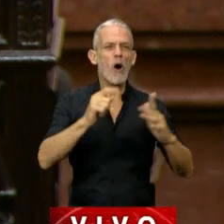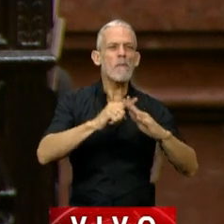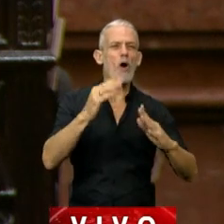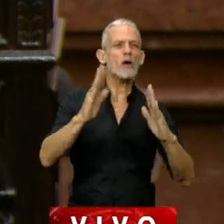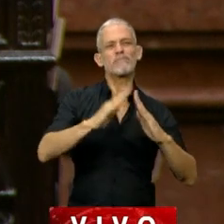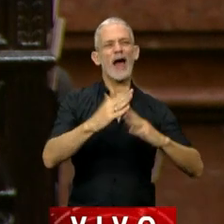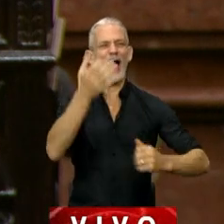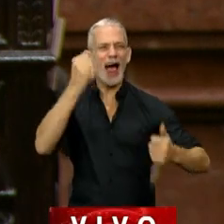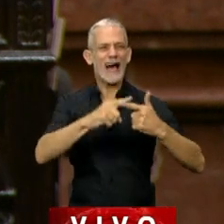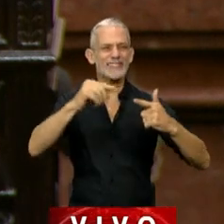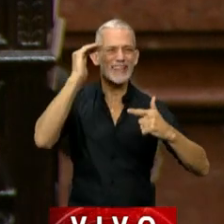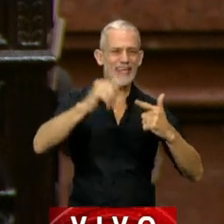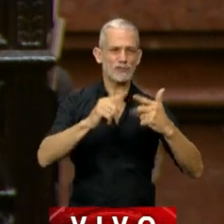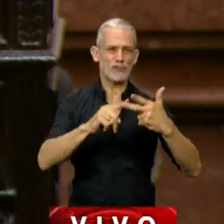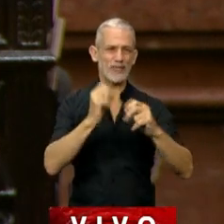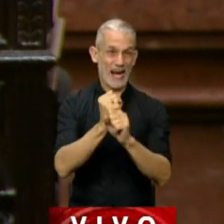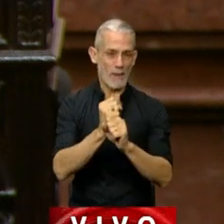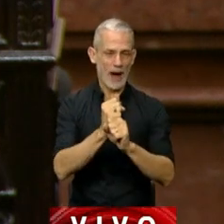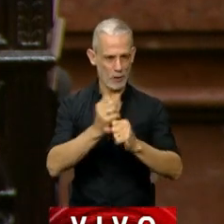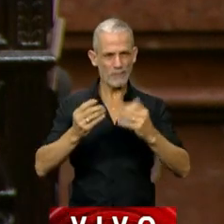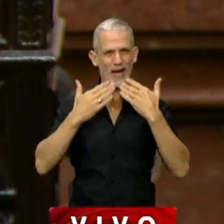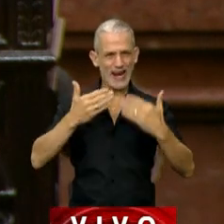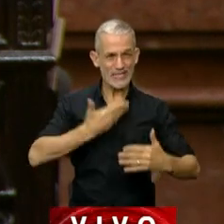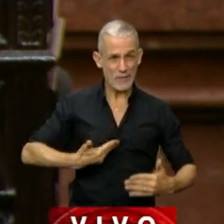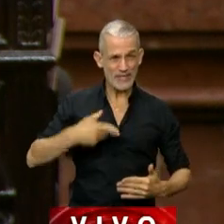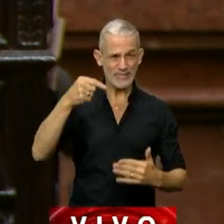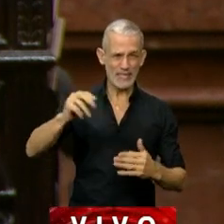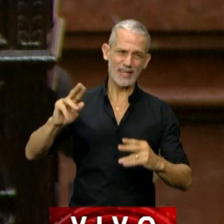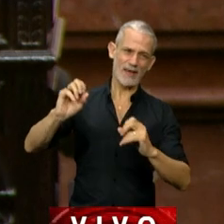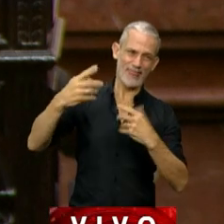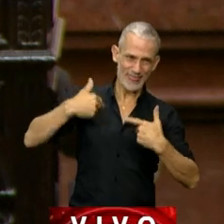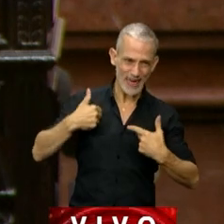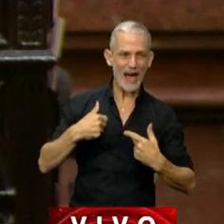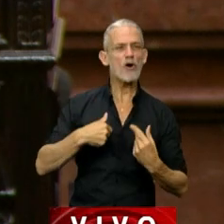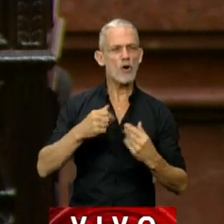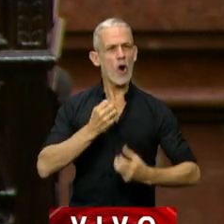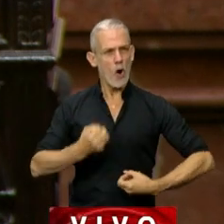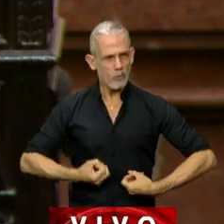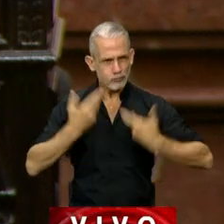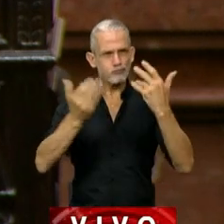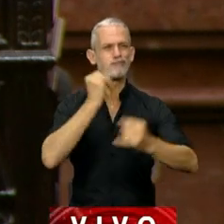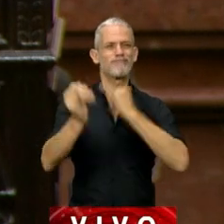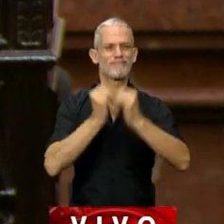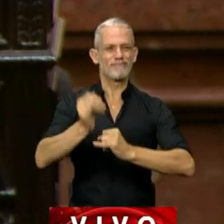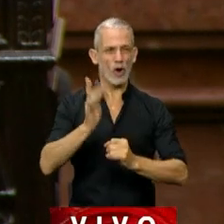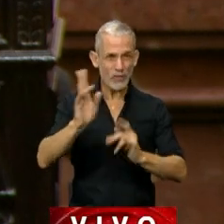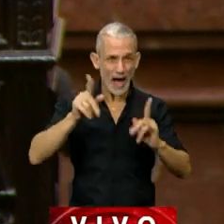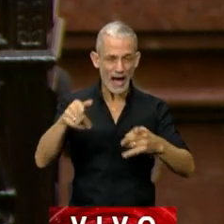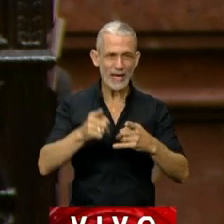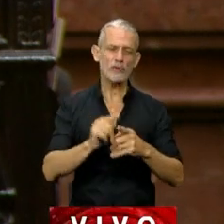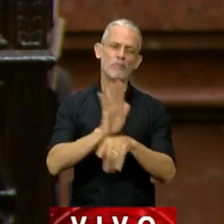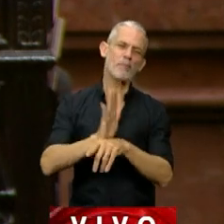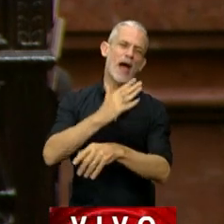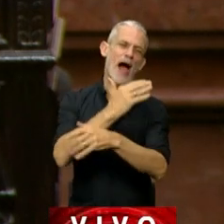Así que gracias, señor presidente, por permitirme hoy expresar esto y darle un